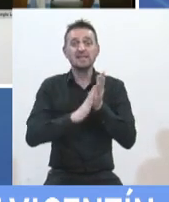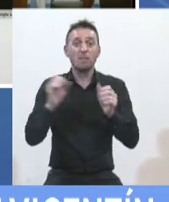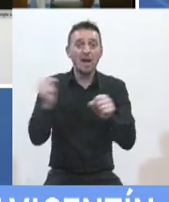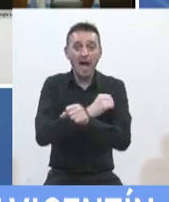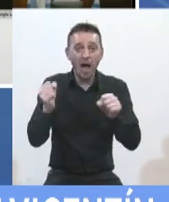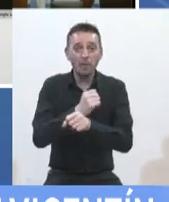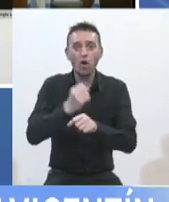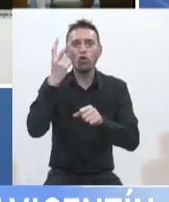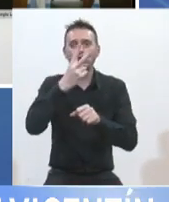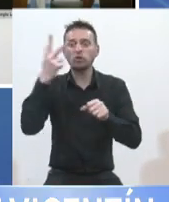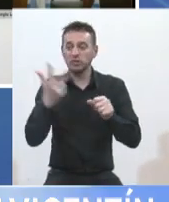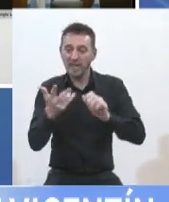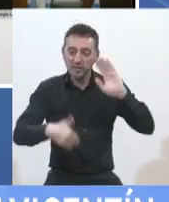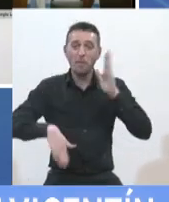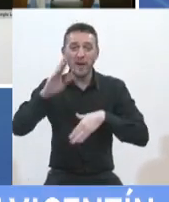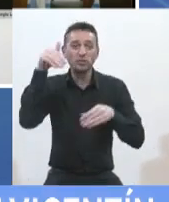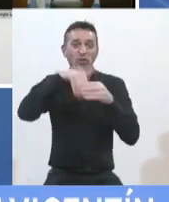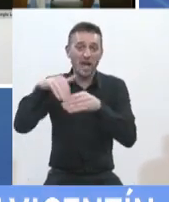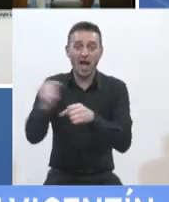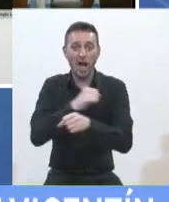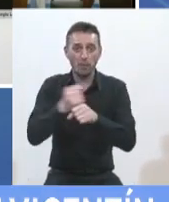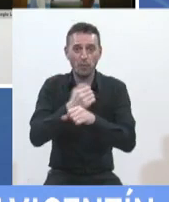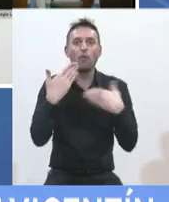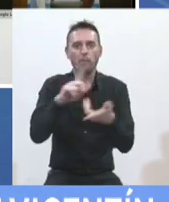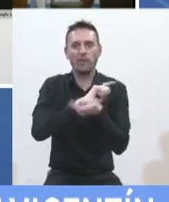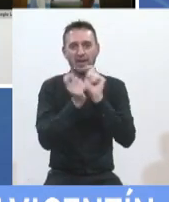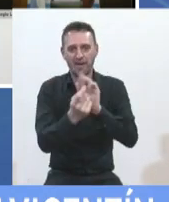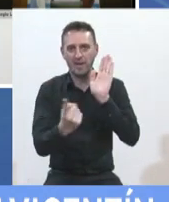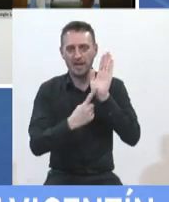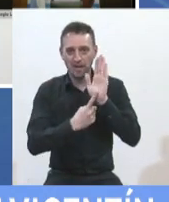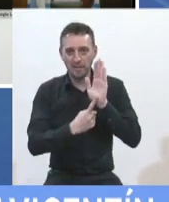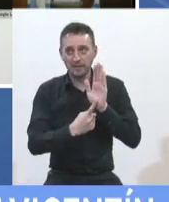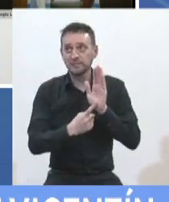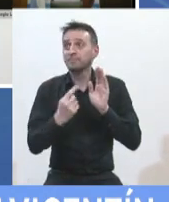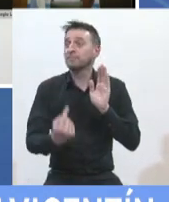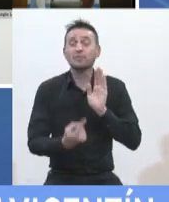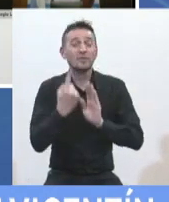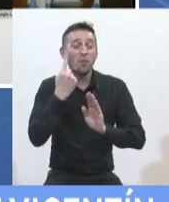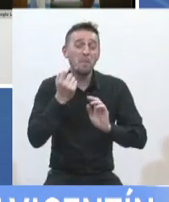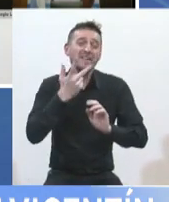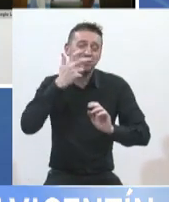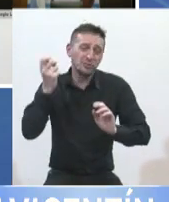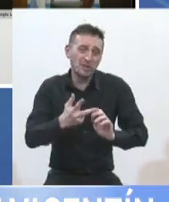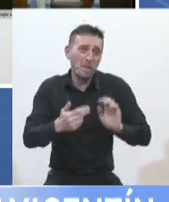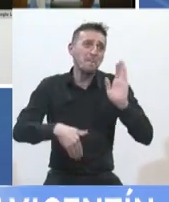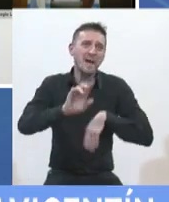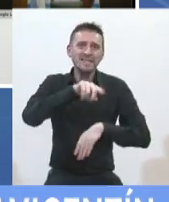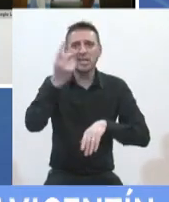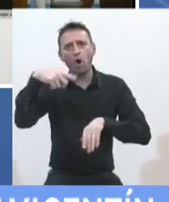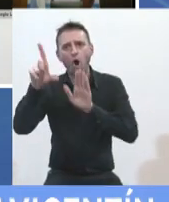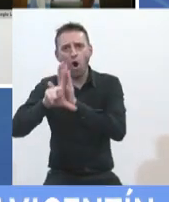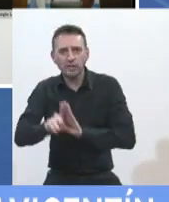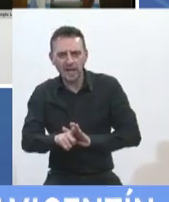mayoría de 2/3 de los miembros de la cámara es decir un requisito de mayoría más que cualquier otra ley